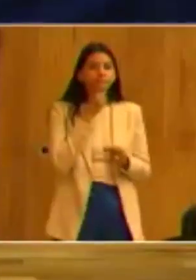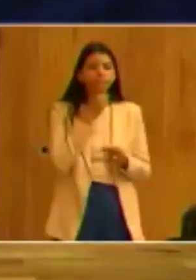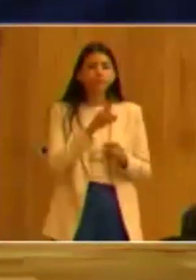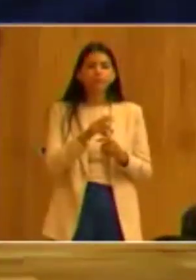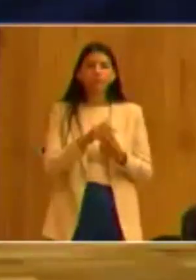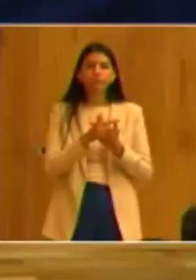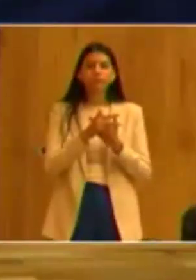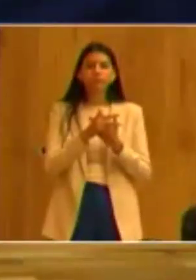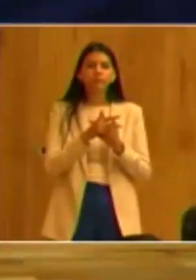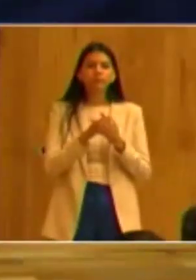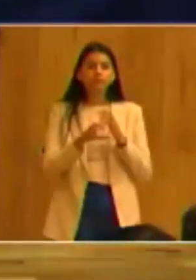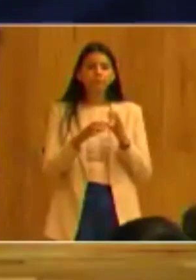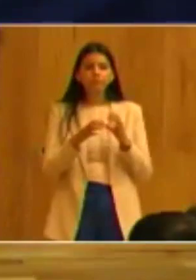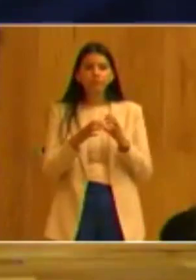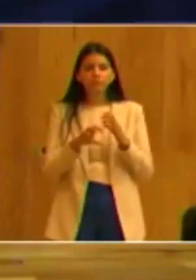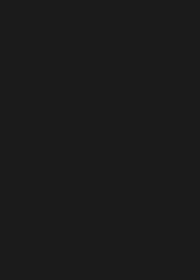equilibrar en una